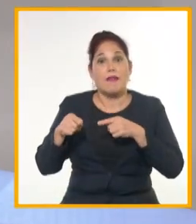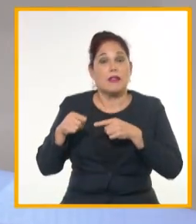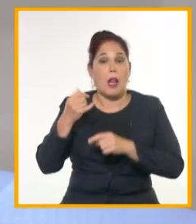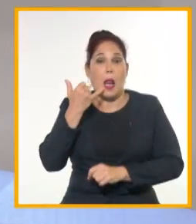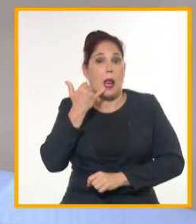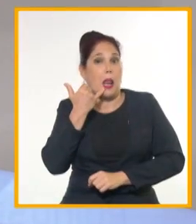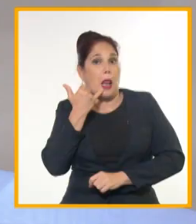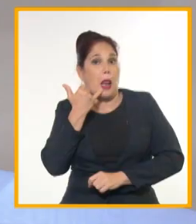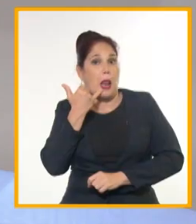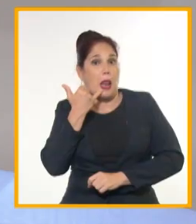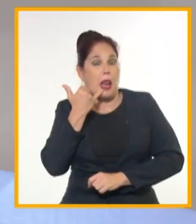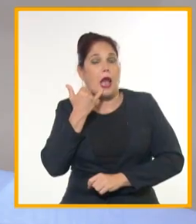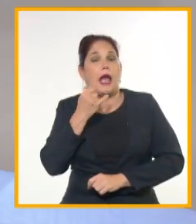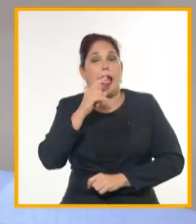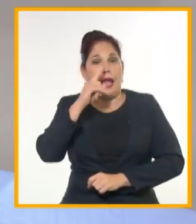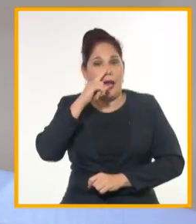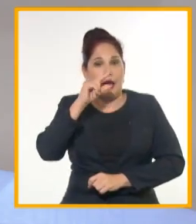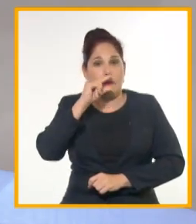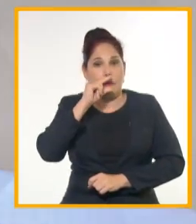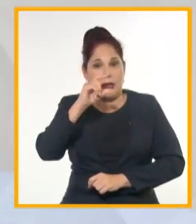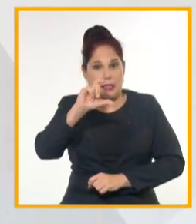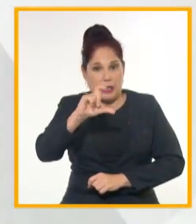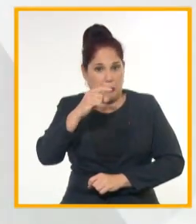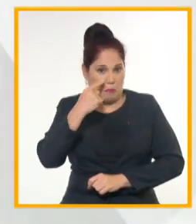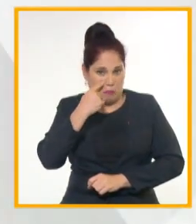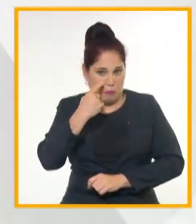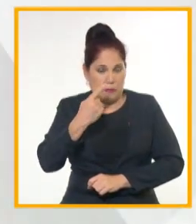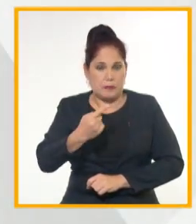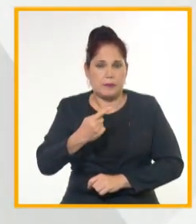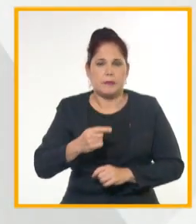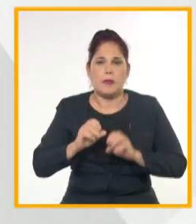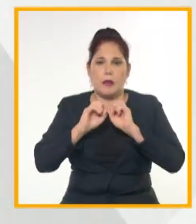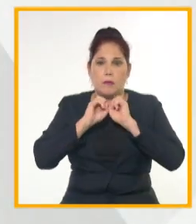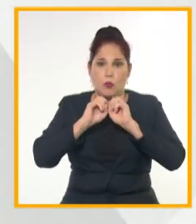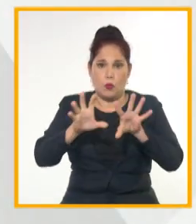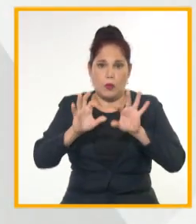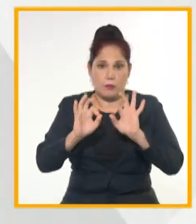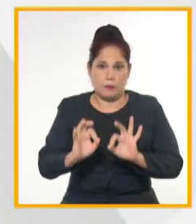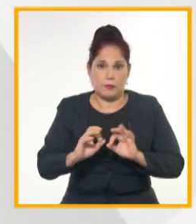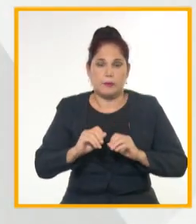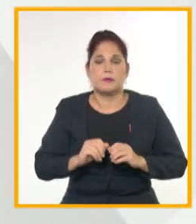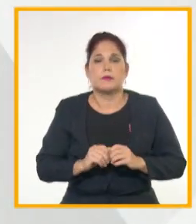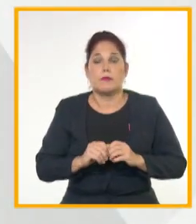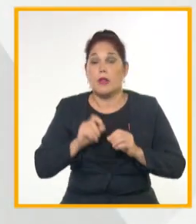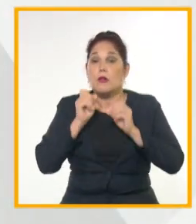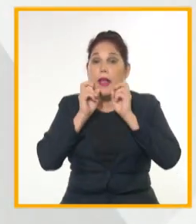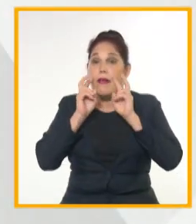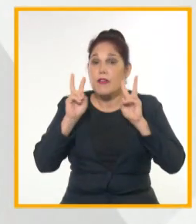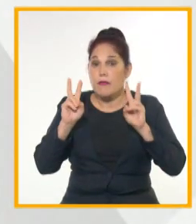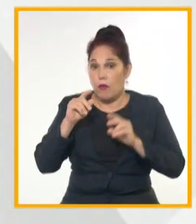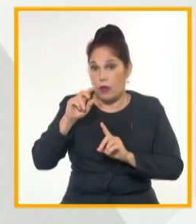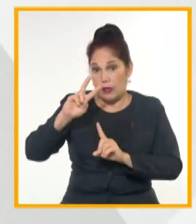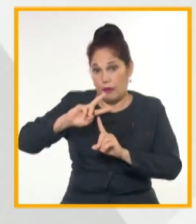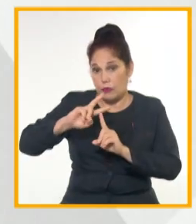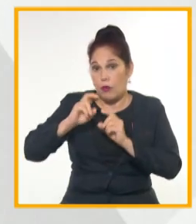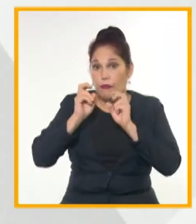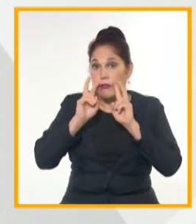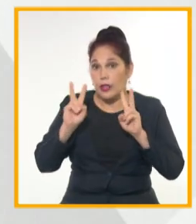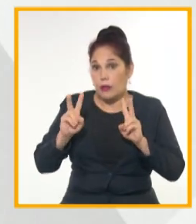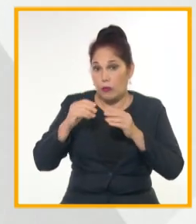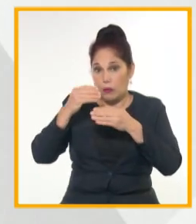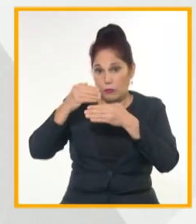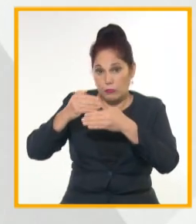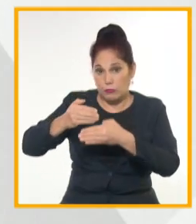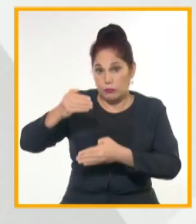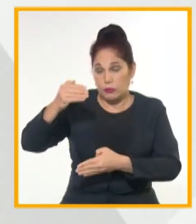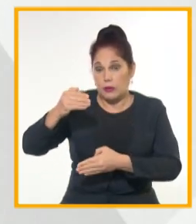con la cadena NBC. Vamos a ver qué publicó la cadena. Esto salió en vivo en NBC. Trump no